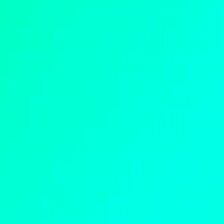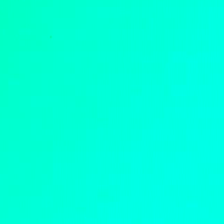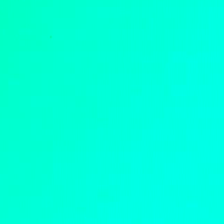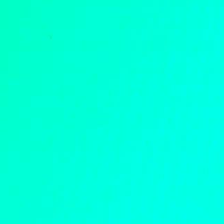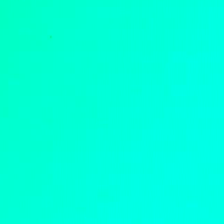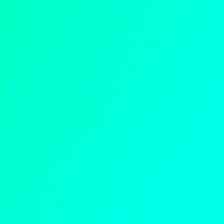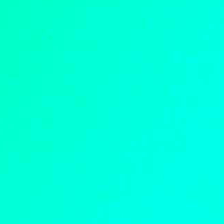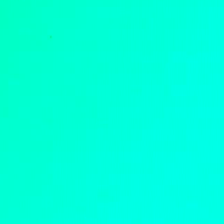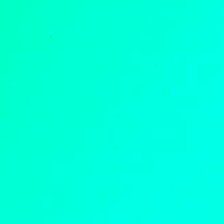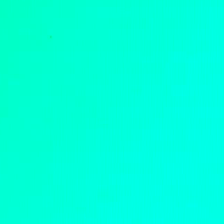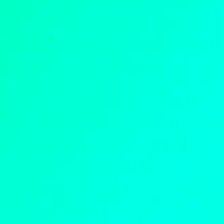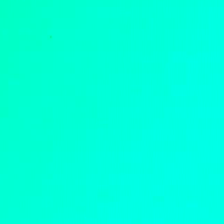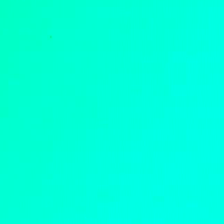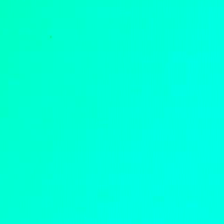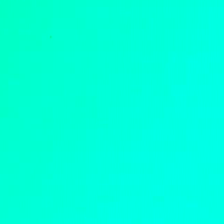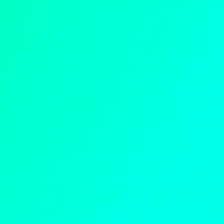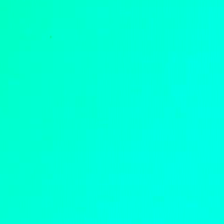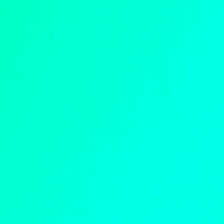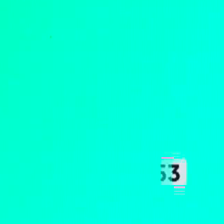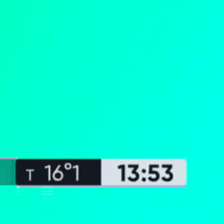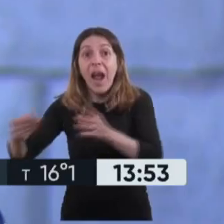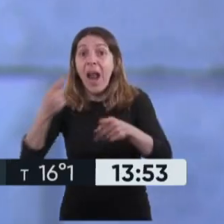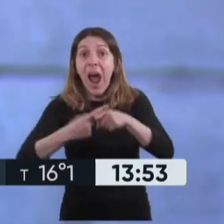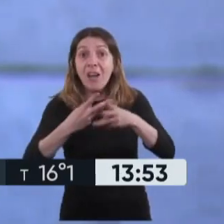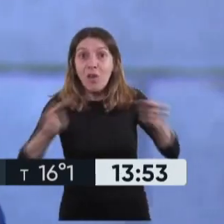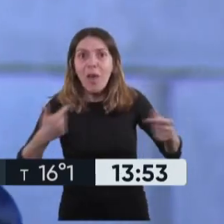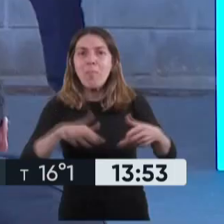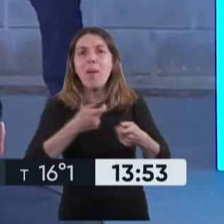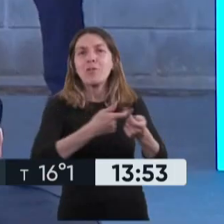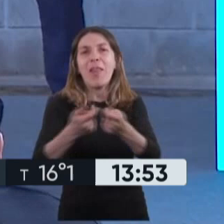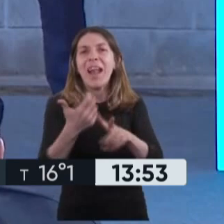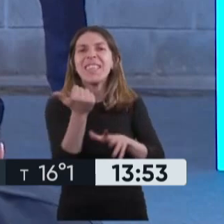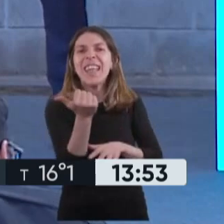créditos casa propia en avellaneda está el presidente alberto fernández